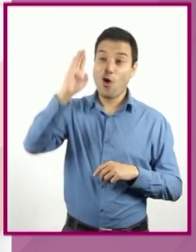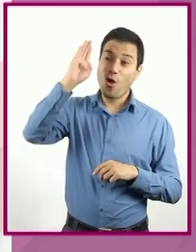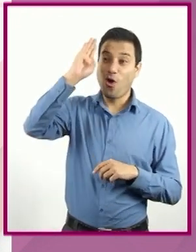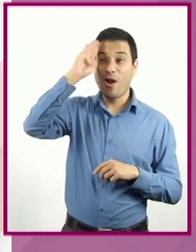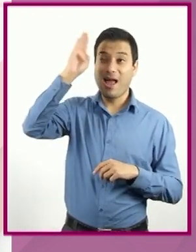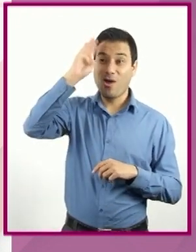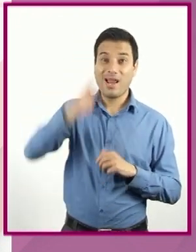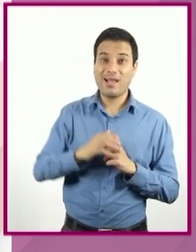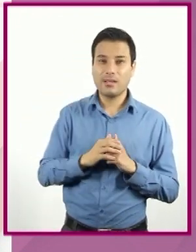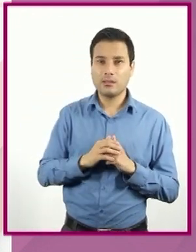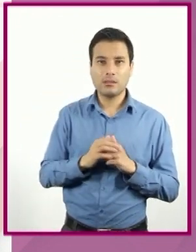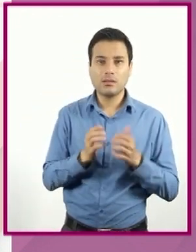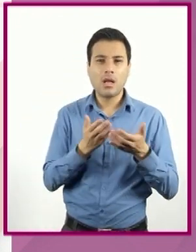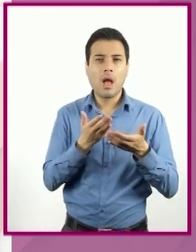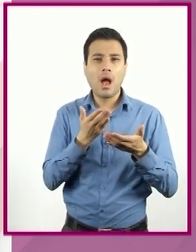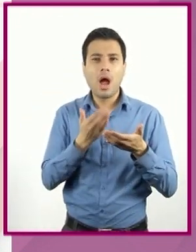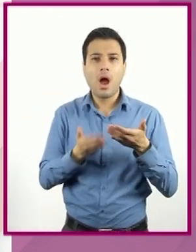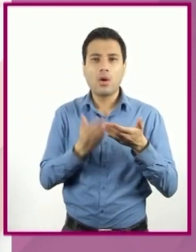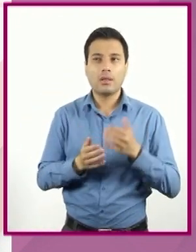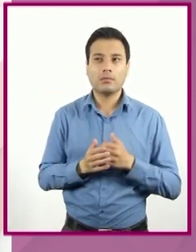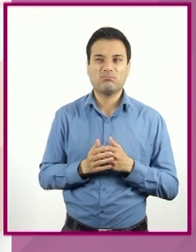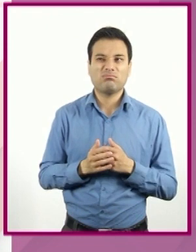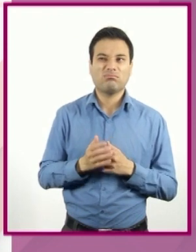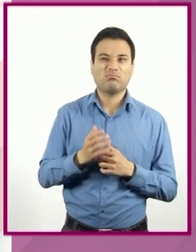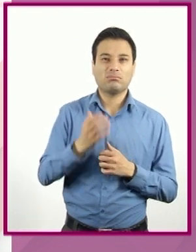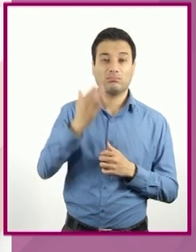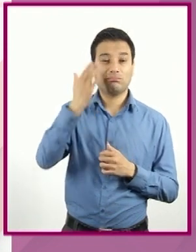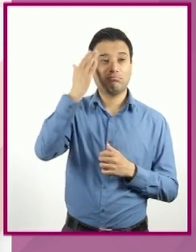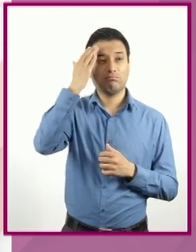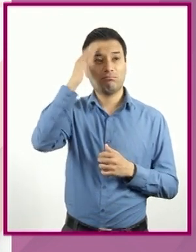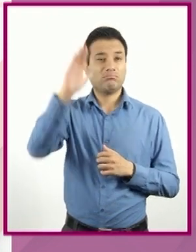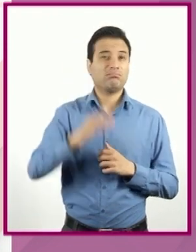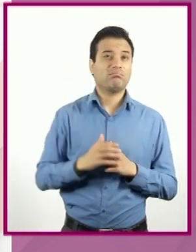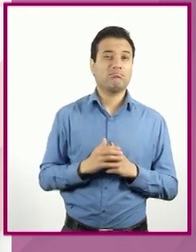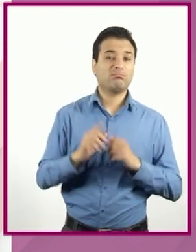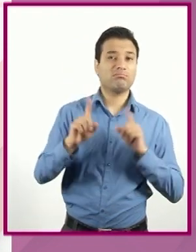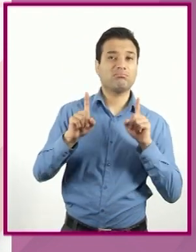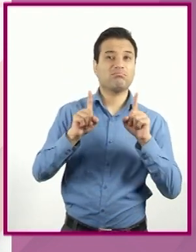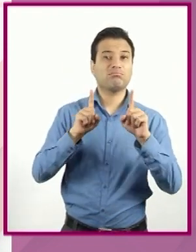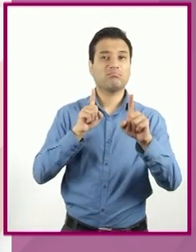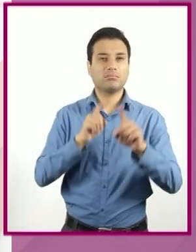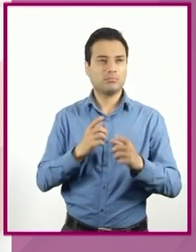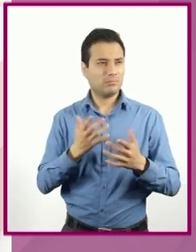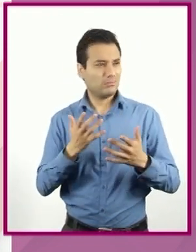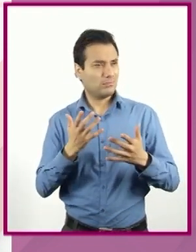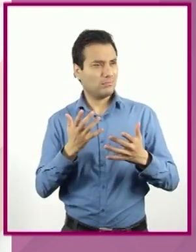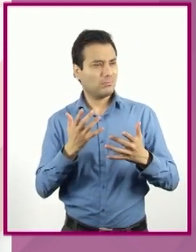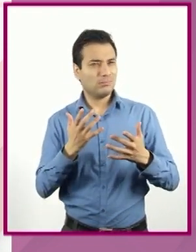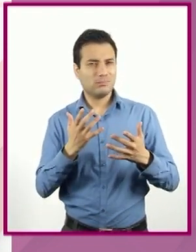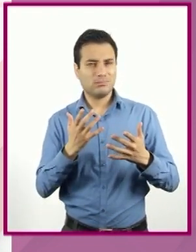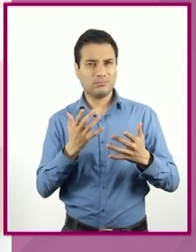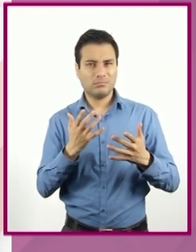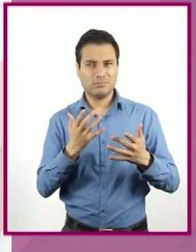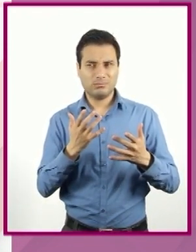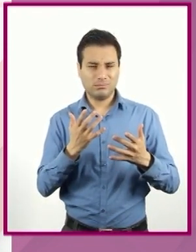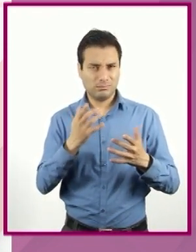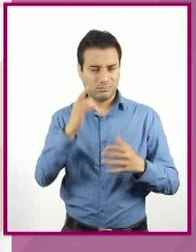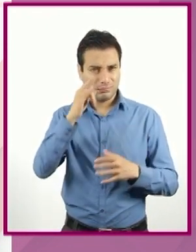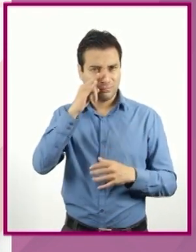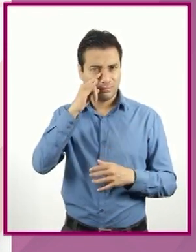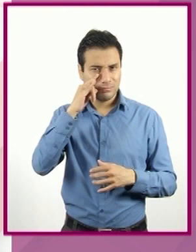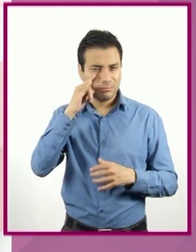innumerables veces ahora fingían no conocerte y pasaban a tu lado esbozando apenas un movimiento de cabeza.